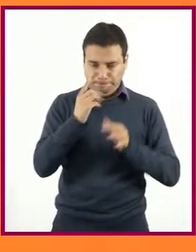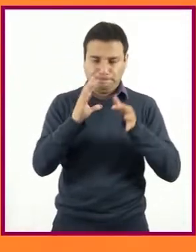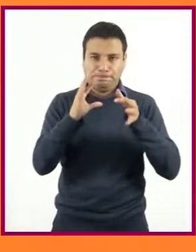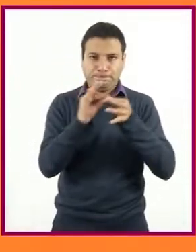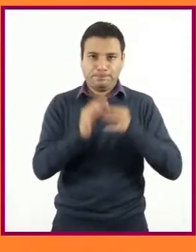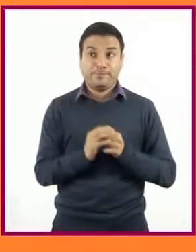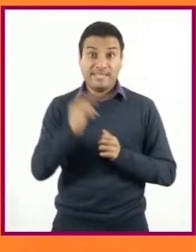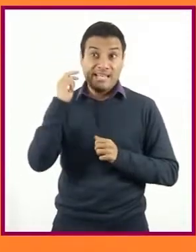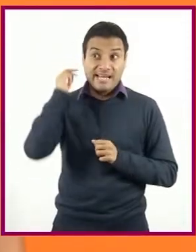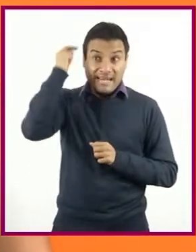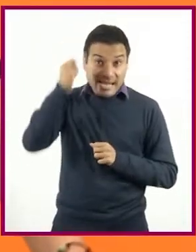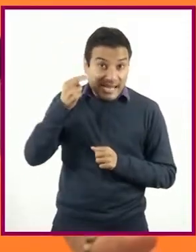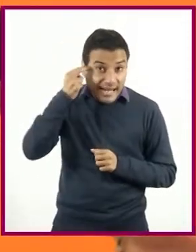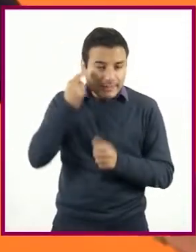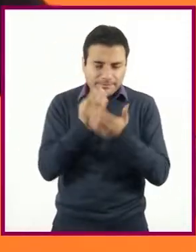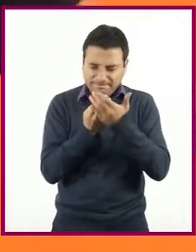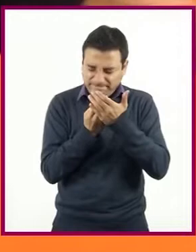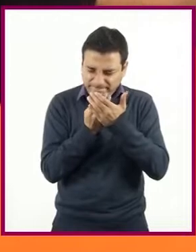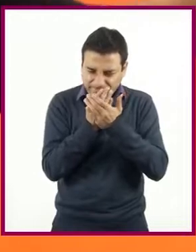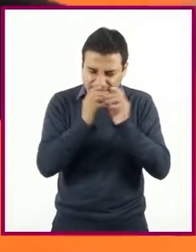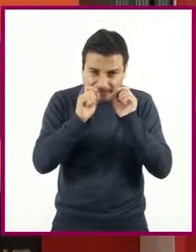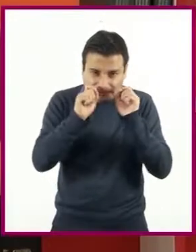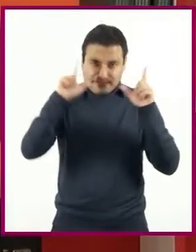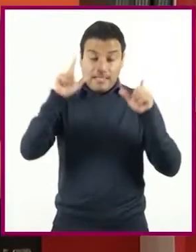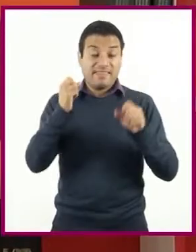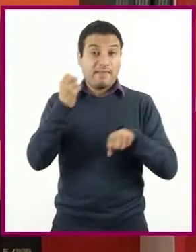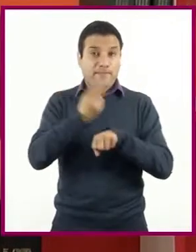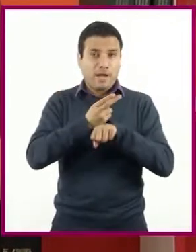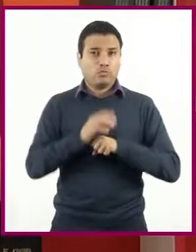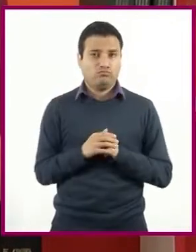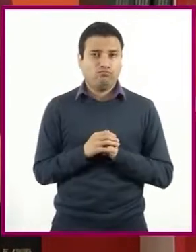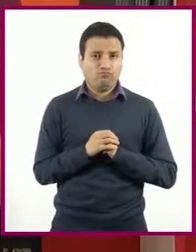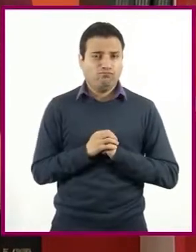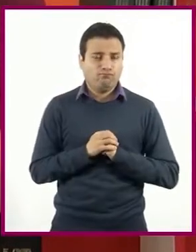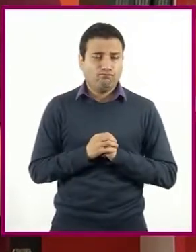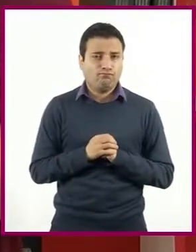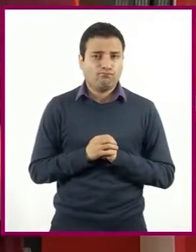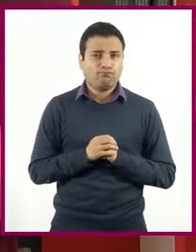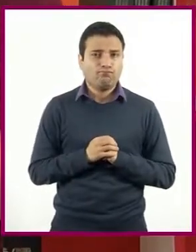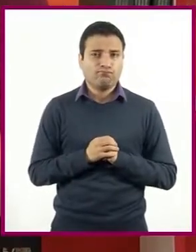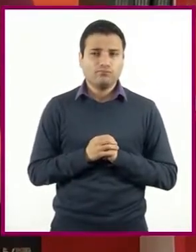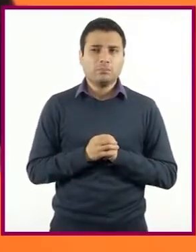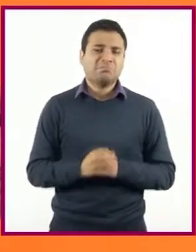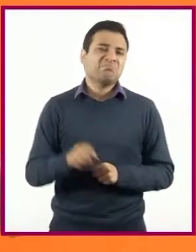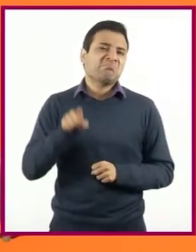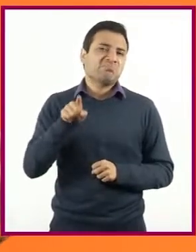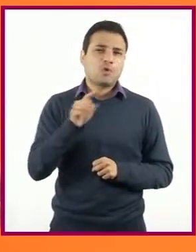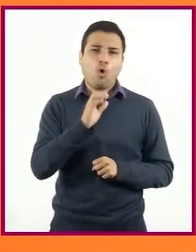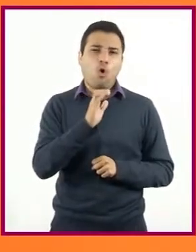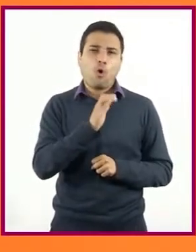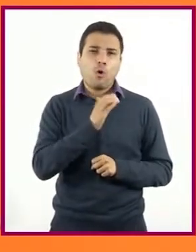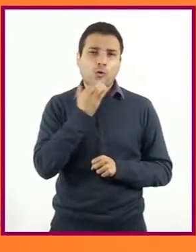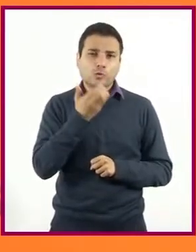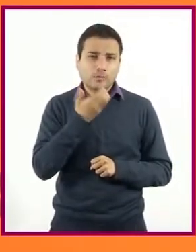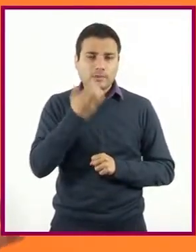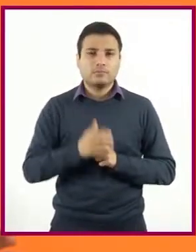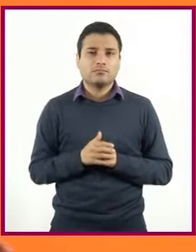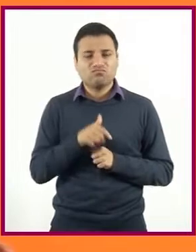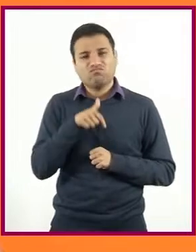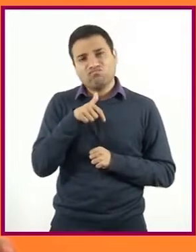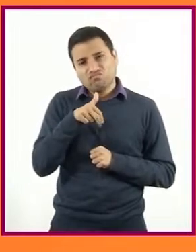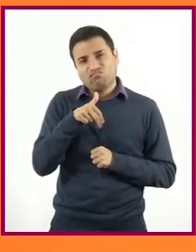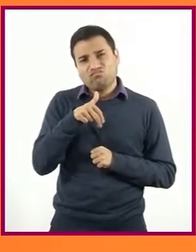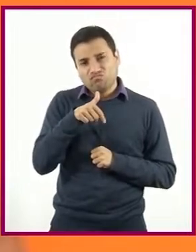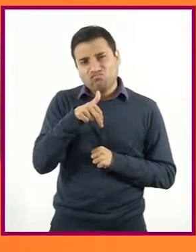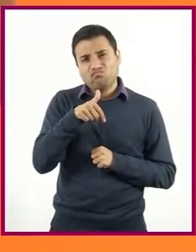emperador se levanta muy temprano a hacer su rutina. Okay. Y empieza a andar, como quien dice, agarra